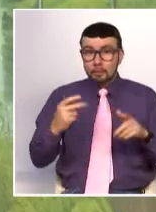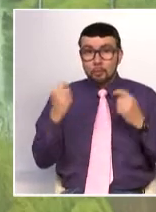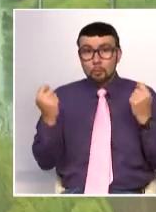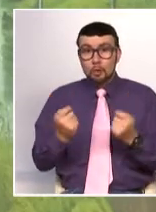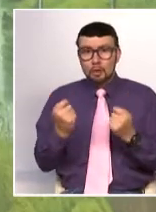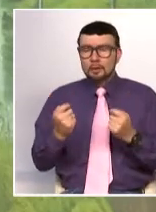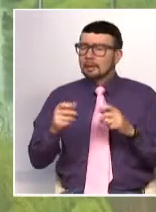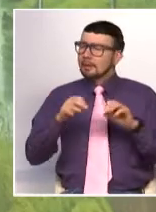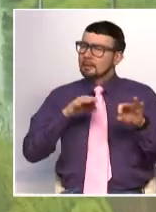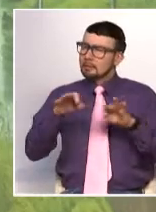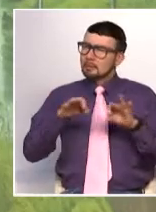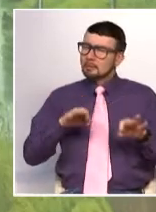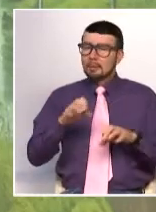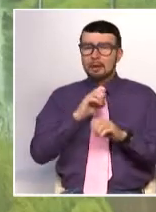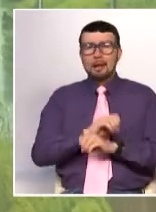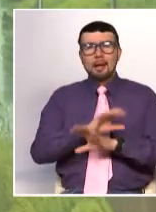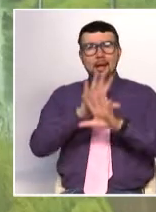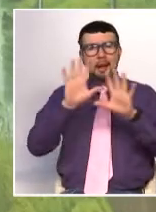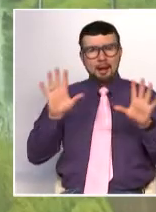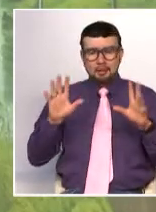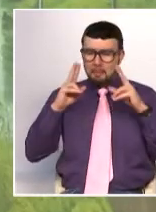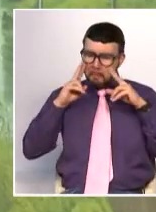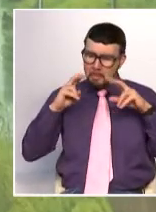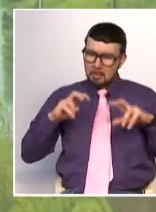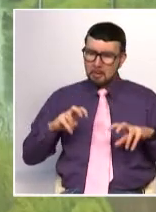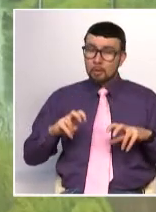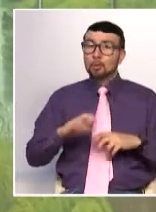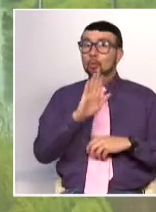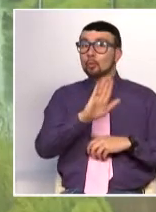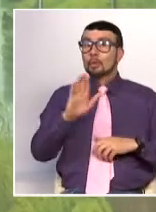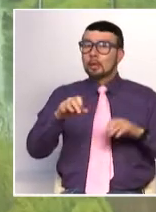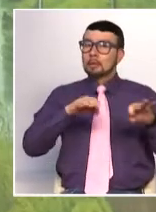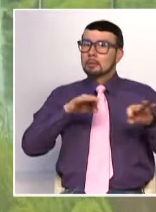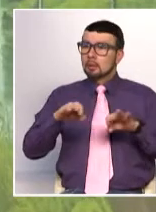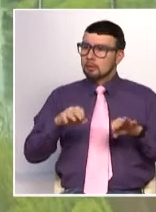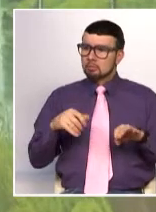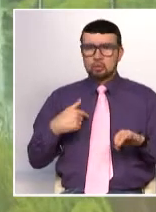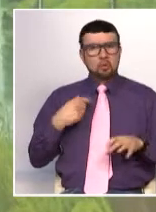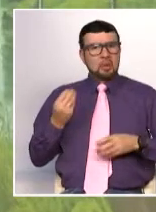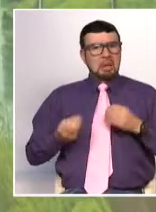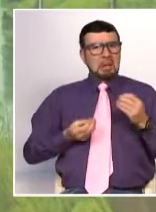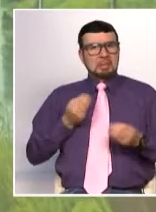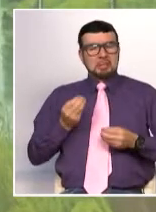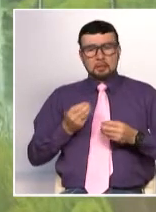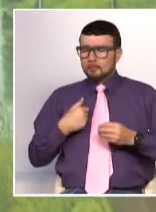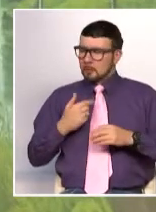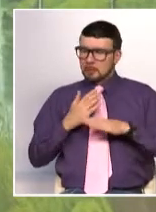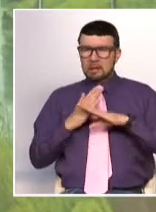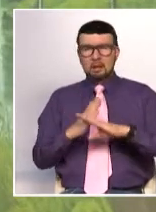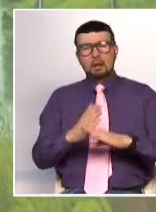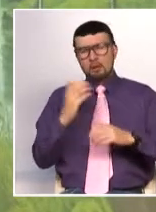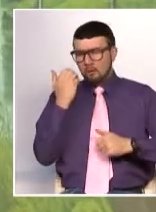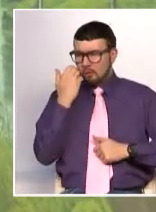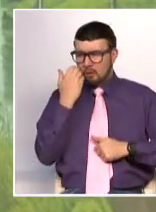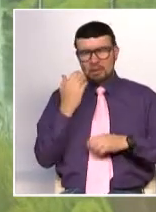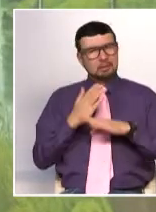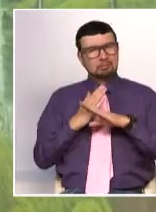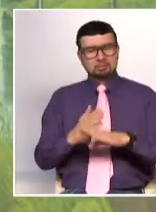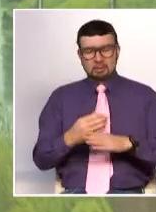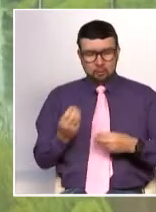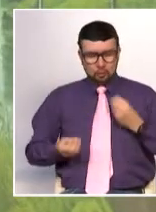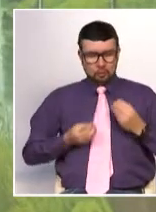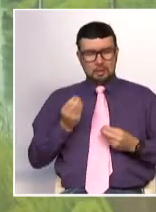hacer un análisis de estos para poder decirles a todos ustedes qué podemos hacer para desintoxicarnos qué podemos hacer para mejorar